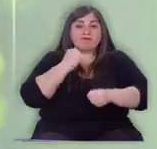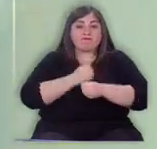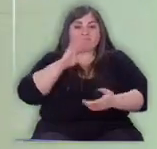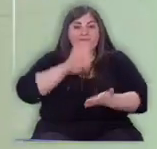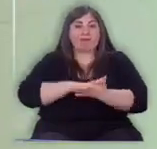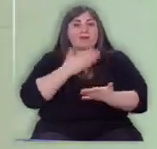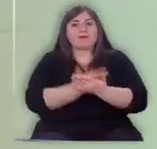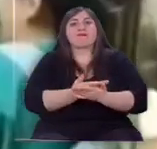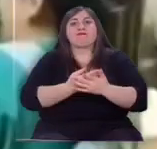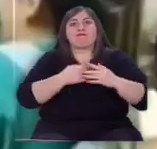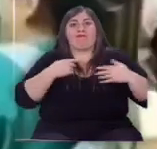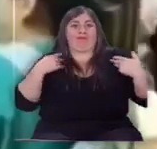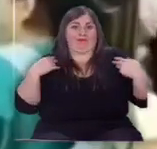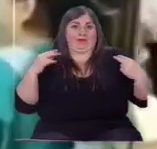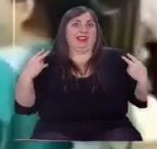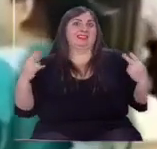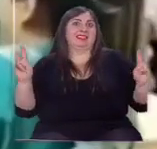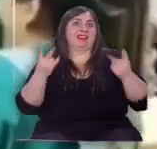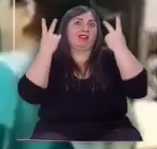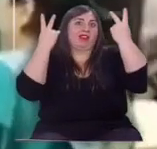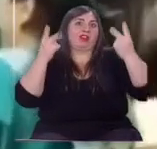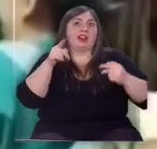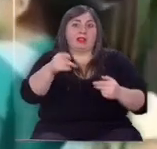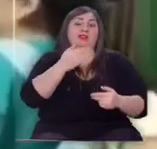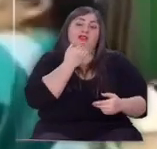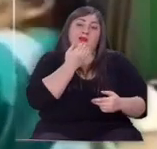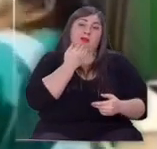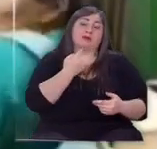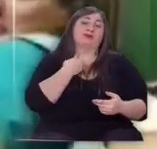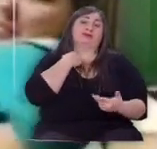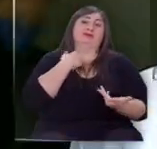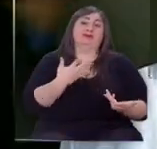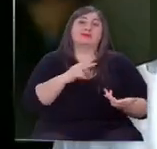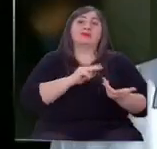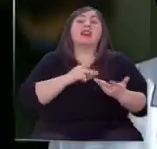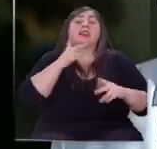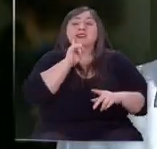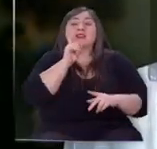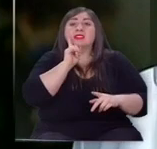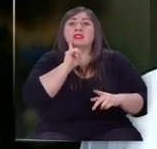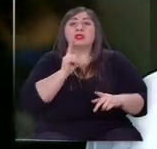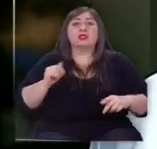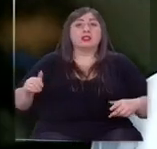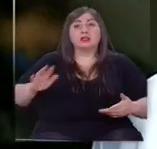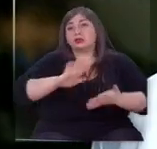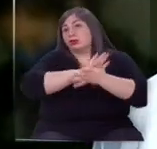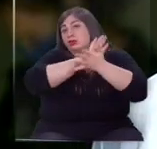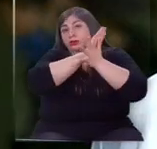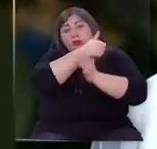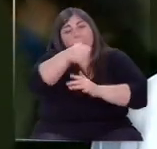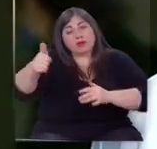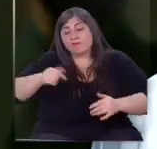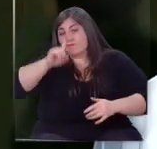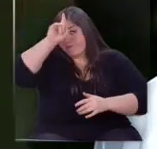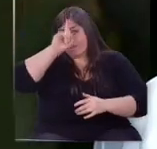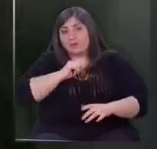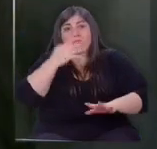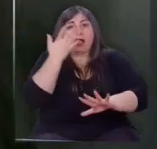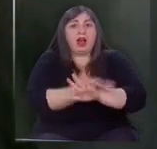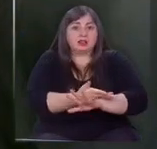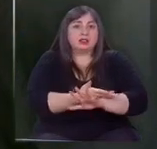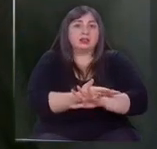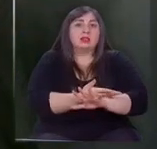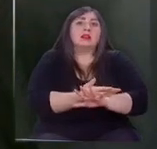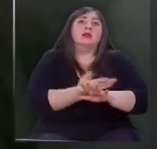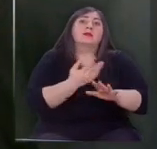los héroes de todo esto, también han salido perjudicados. Hemos tenido contagio como en todos los hospitales, que es bien difícil que no se produzcan, ¿eh?,